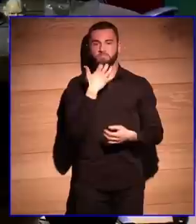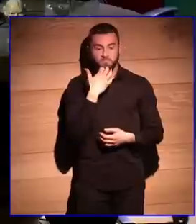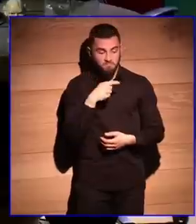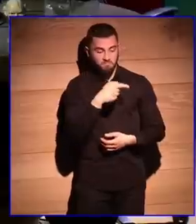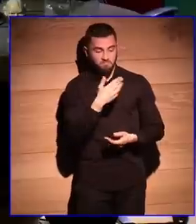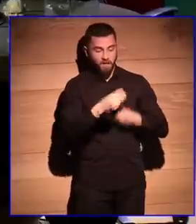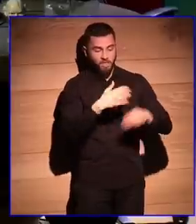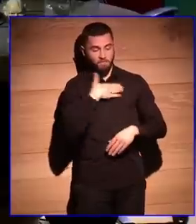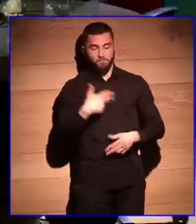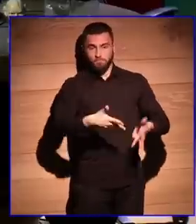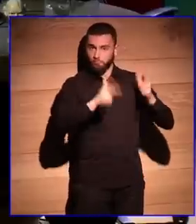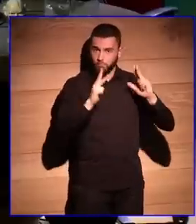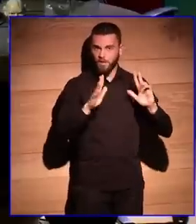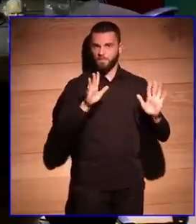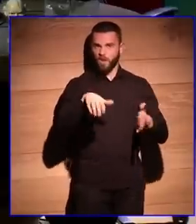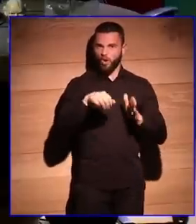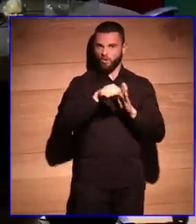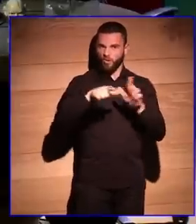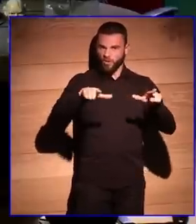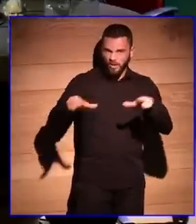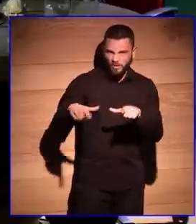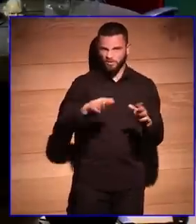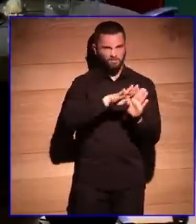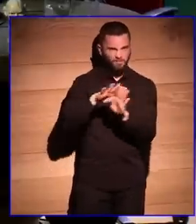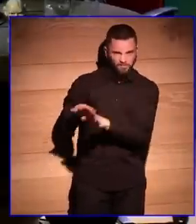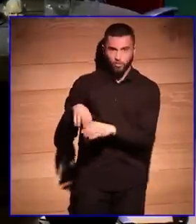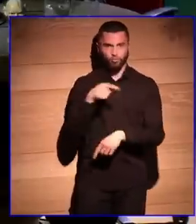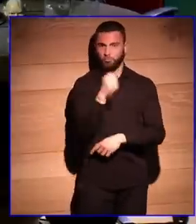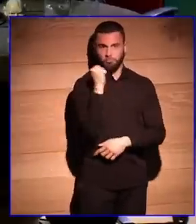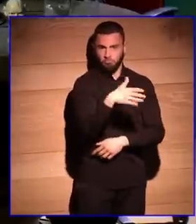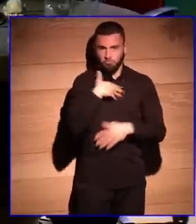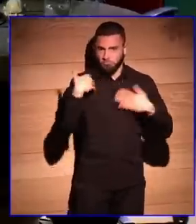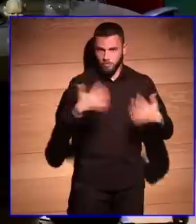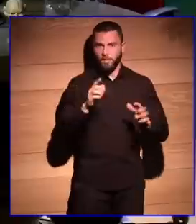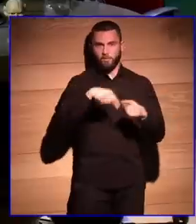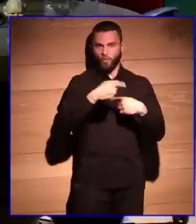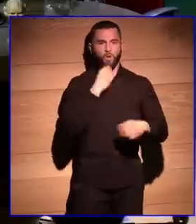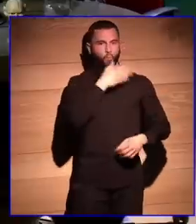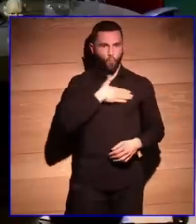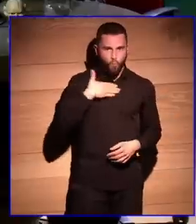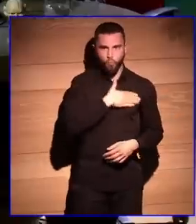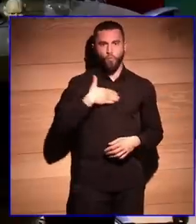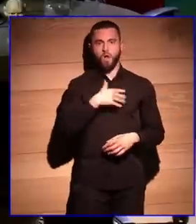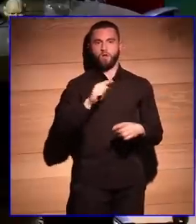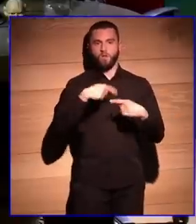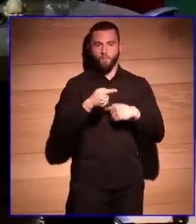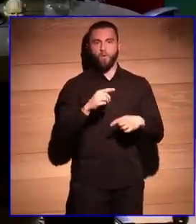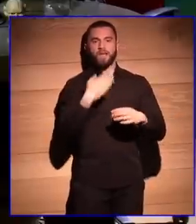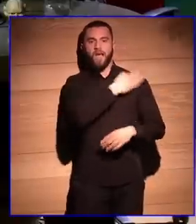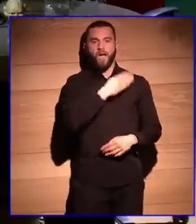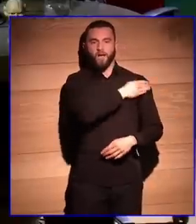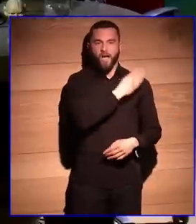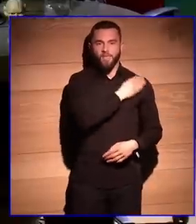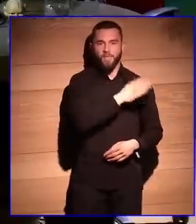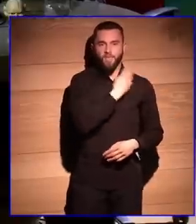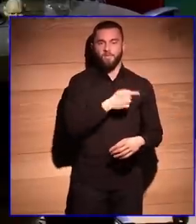pero déjate de rollos con lo del campo de concentración, tú mata a quien tú quieras, pero que de repente es de los buenos y durante un tiempo incluso dirige la academia y vuelve a ser de los